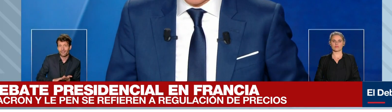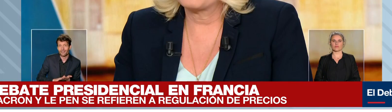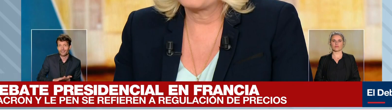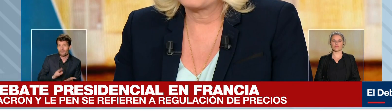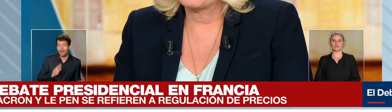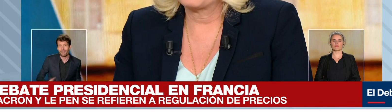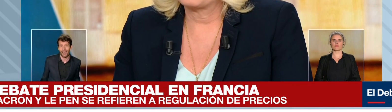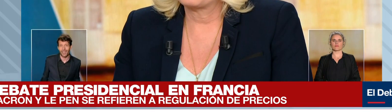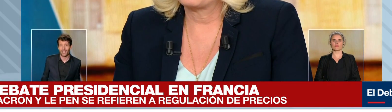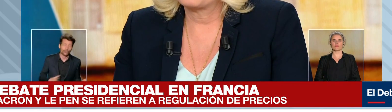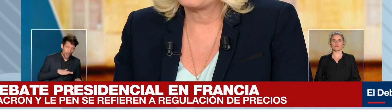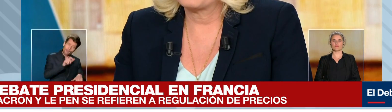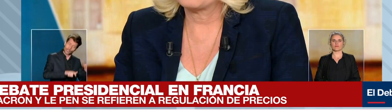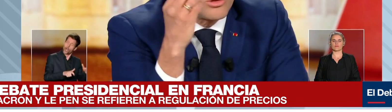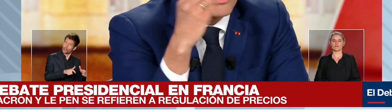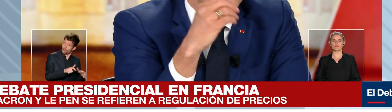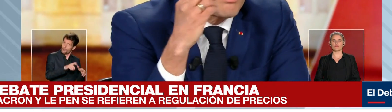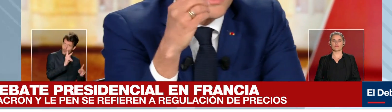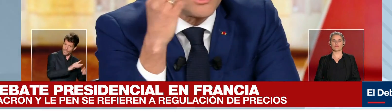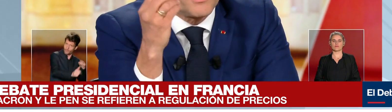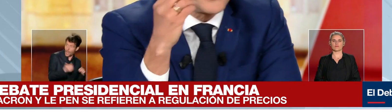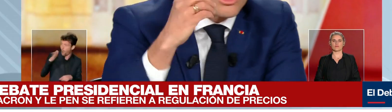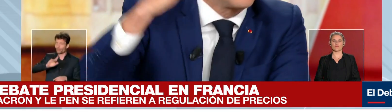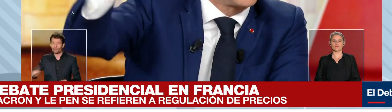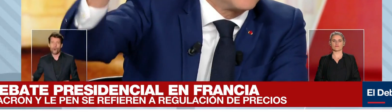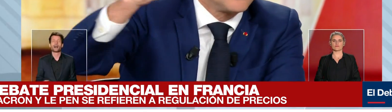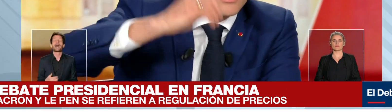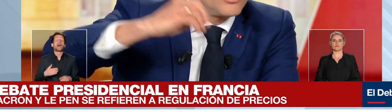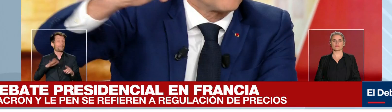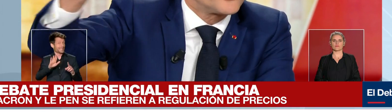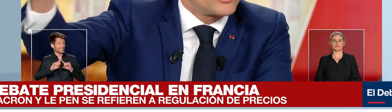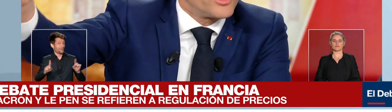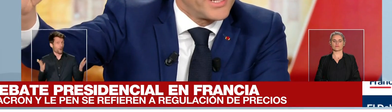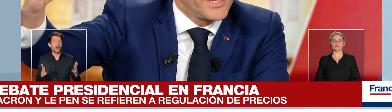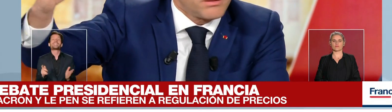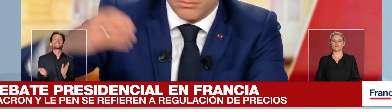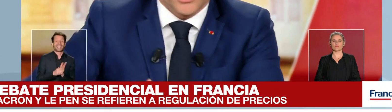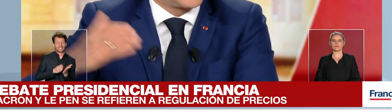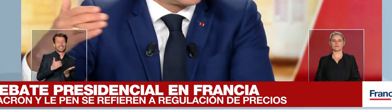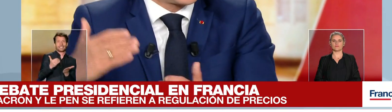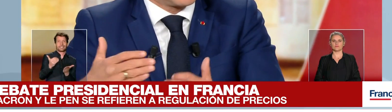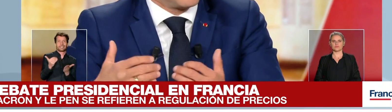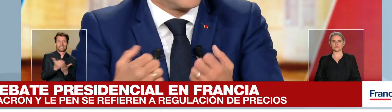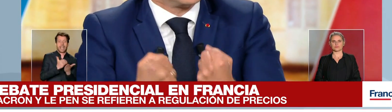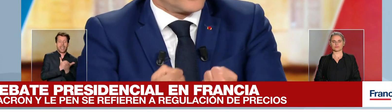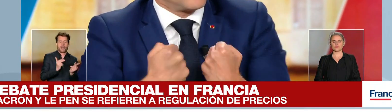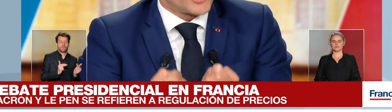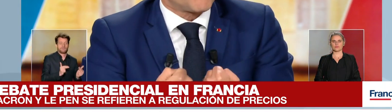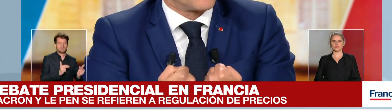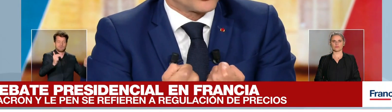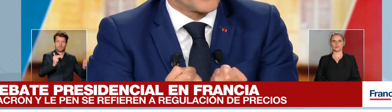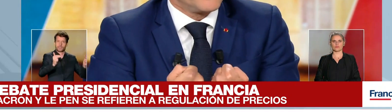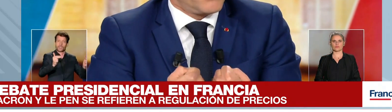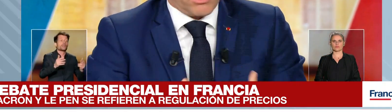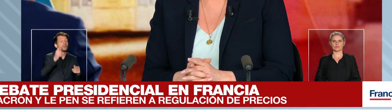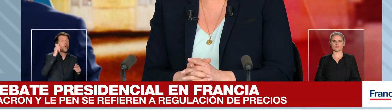cierto. Hay empleadores que lo harán y otros no. La diferencia es que cuando los empleados de manera durable ven un aumento de salario,